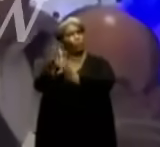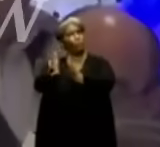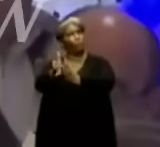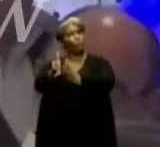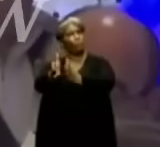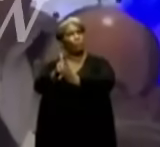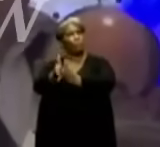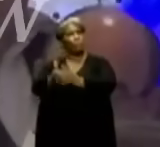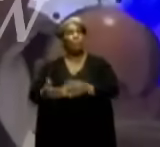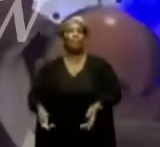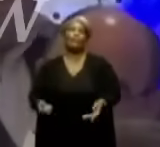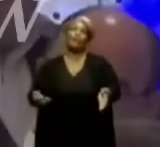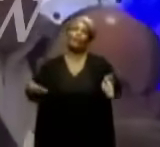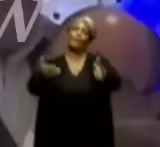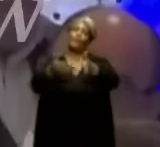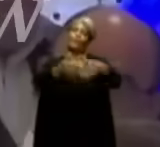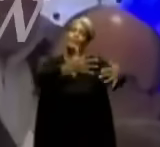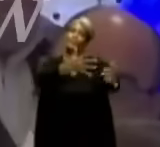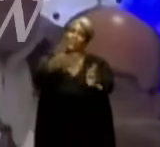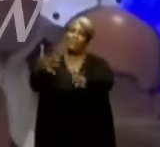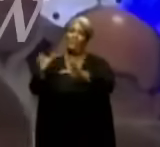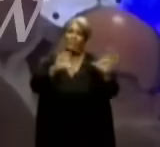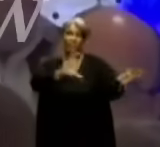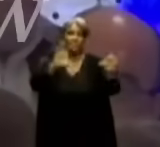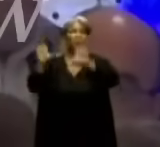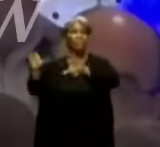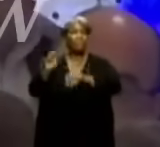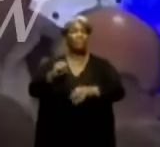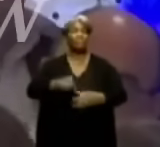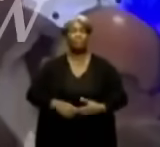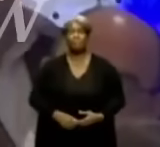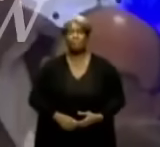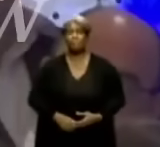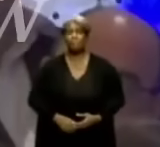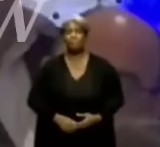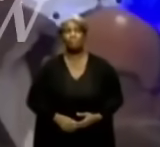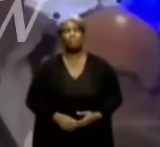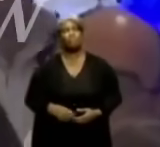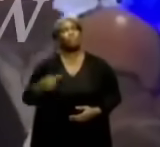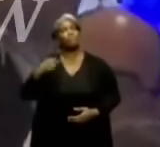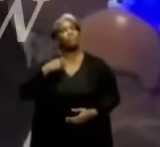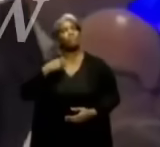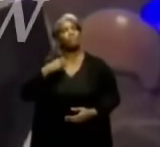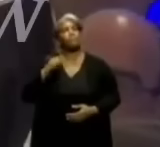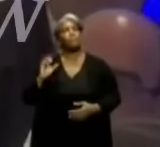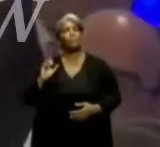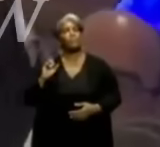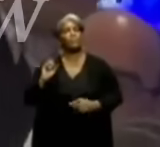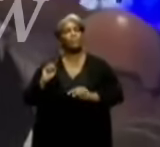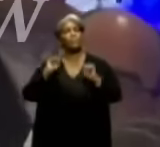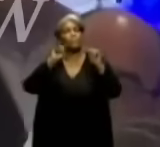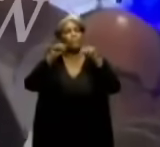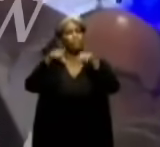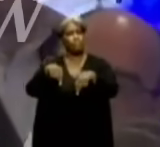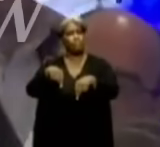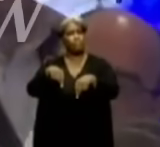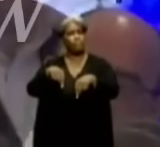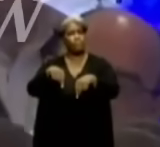la brisita que siente la Navidad. Estuve aquí con la presencia del